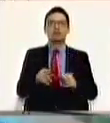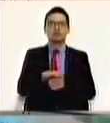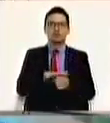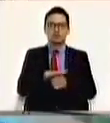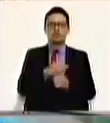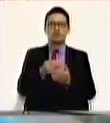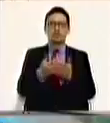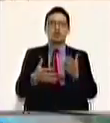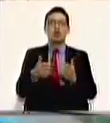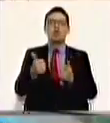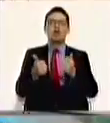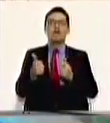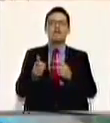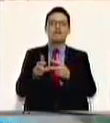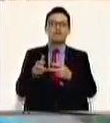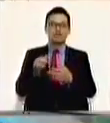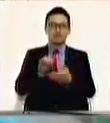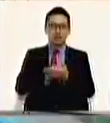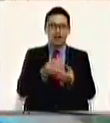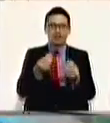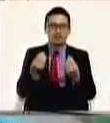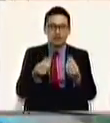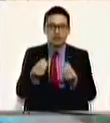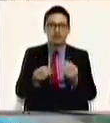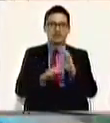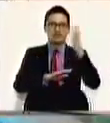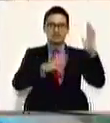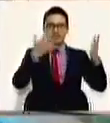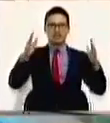otro fenómeno que es la financiarización de la selva en nombre de los